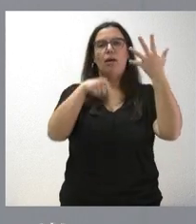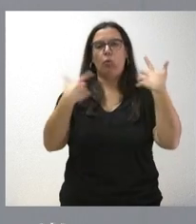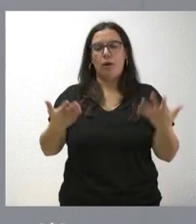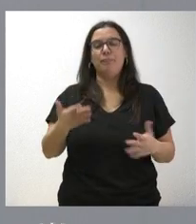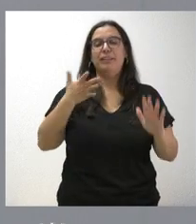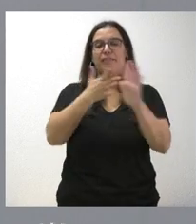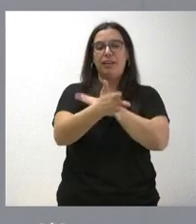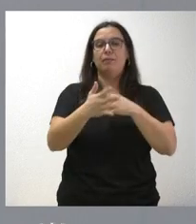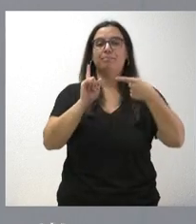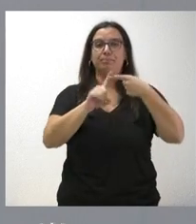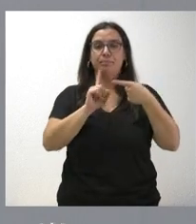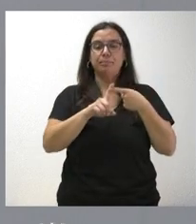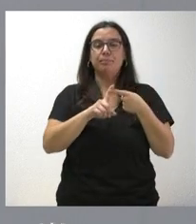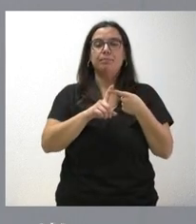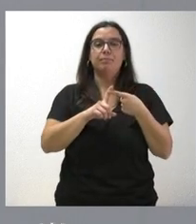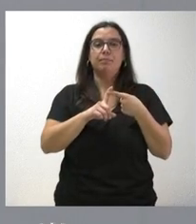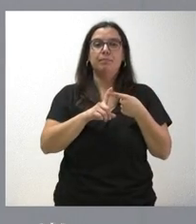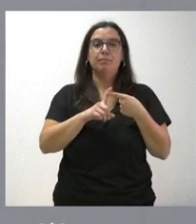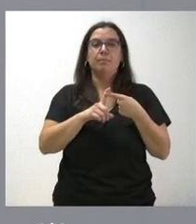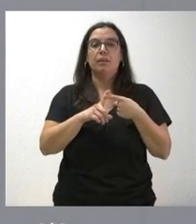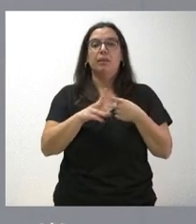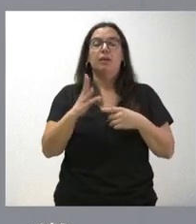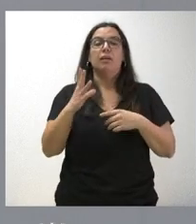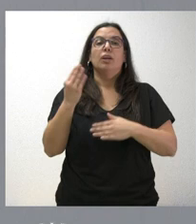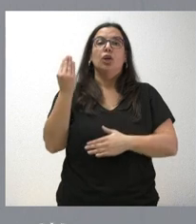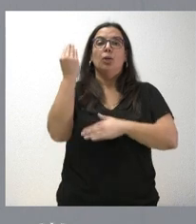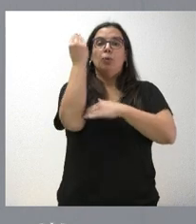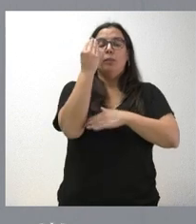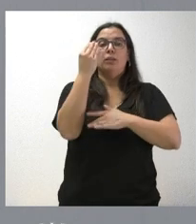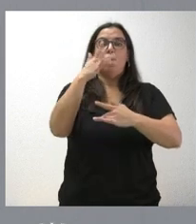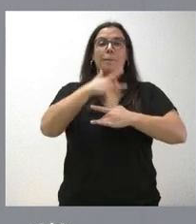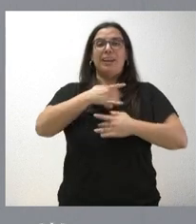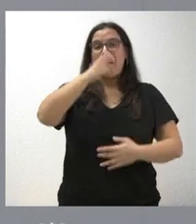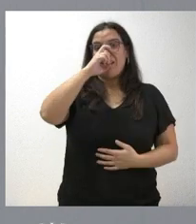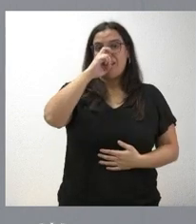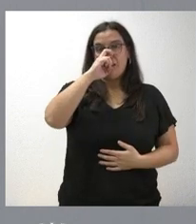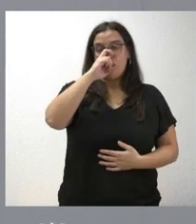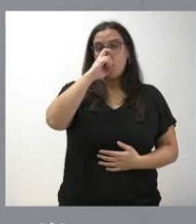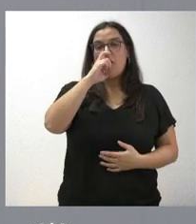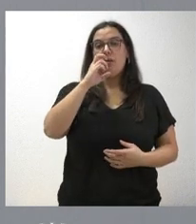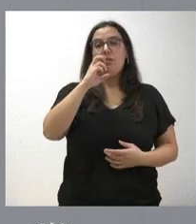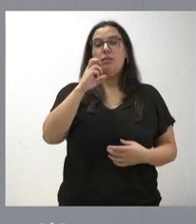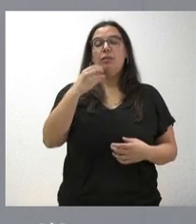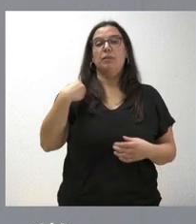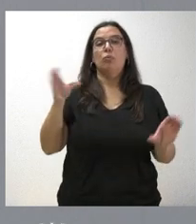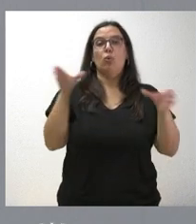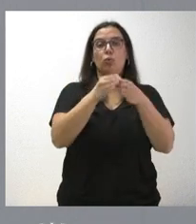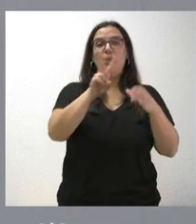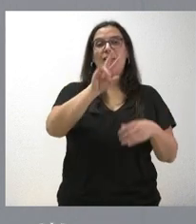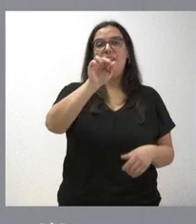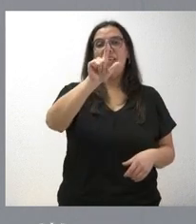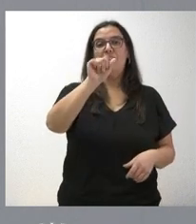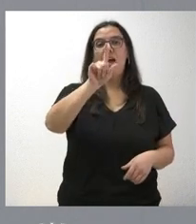hablando de lo relativo vivo al monumento de la Virgen de la antigua de la junta de villalba de la losa en